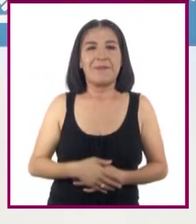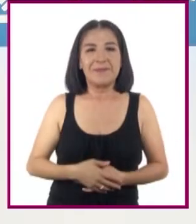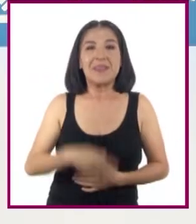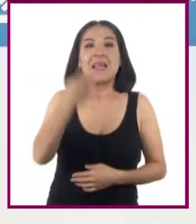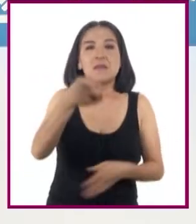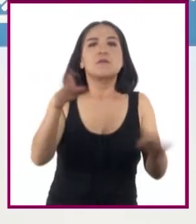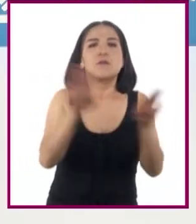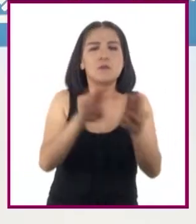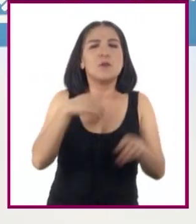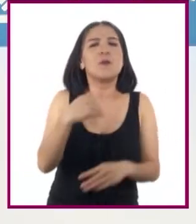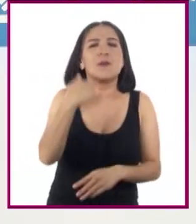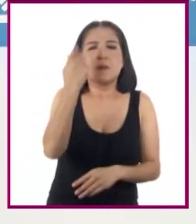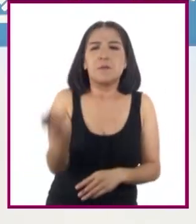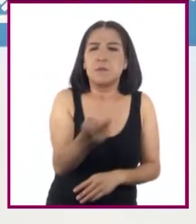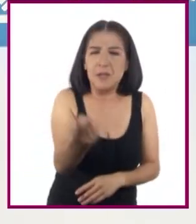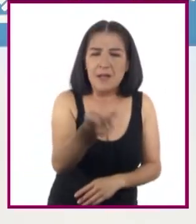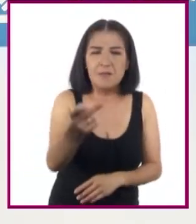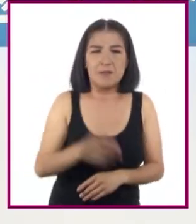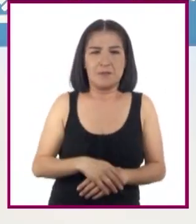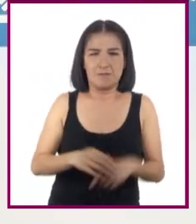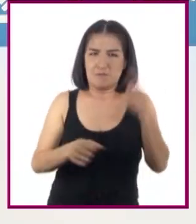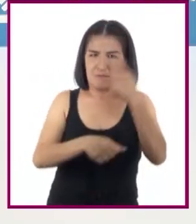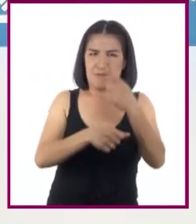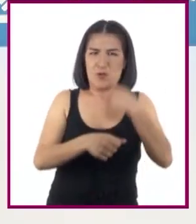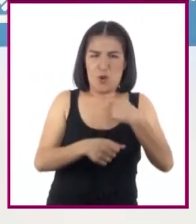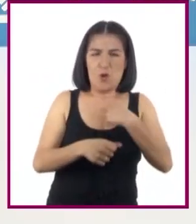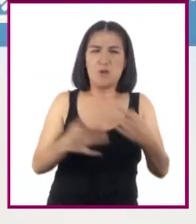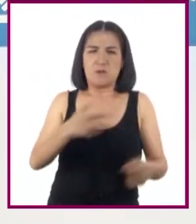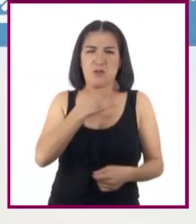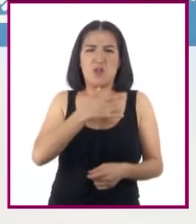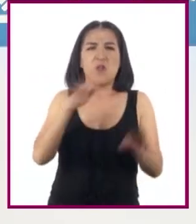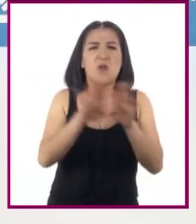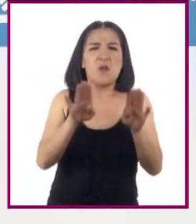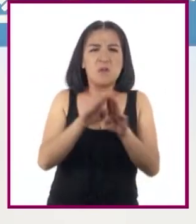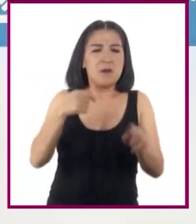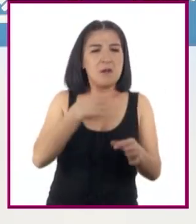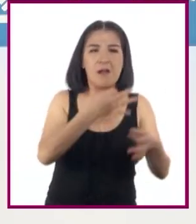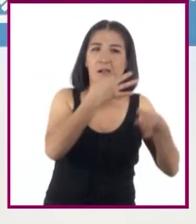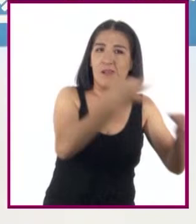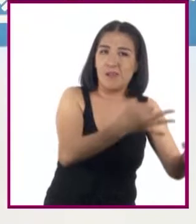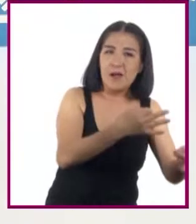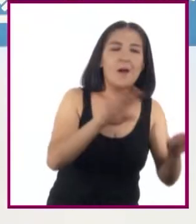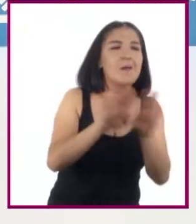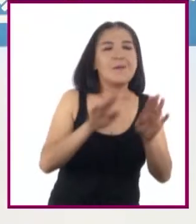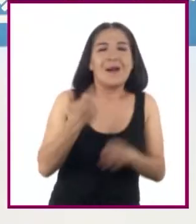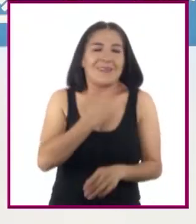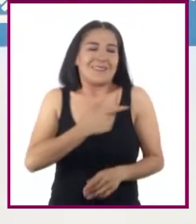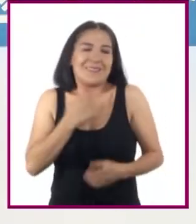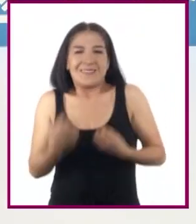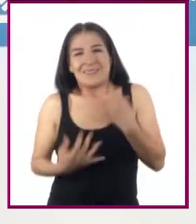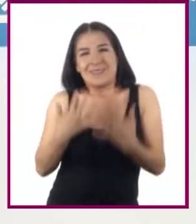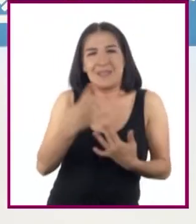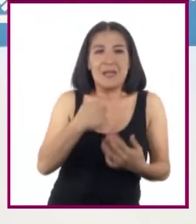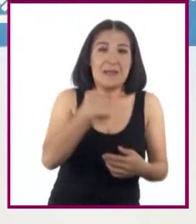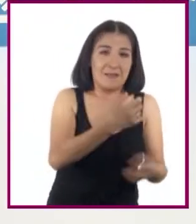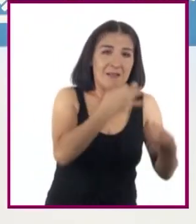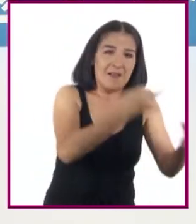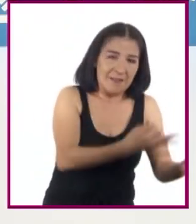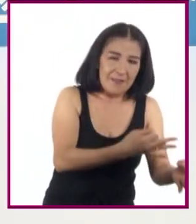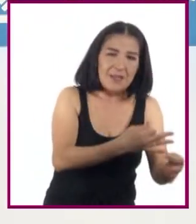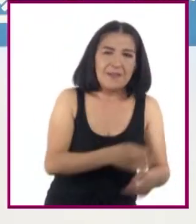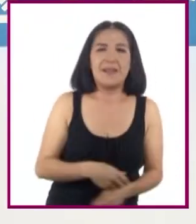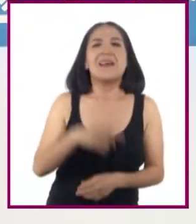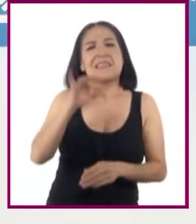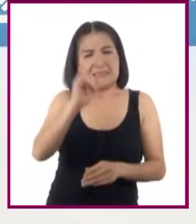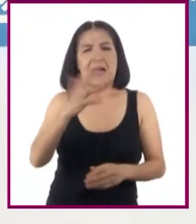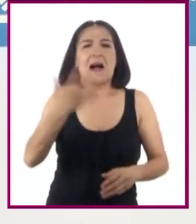Entonces, quisiera preguntarle, ¿uno es adicto a cualquier cosa que le produzca satisfacción? Hay cosas